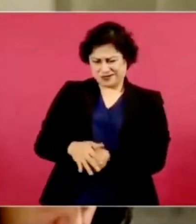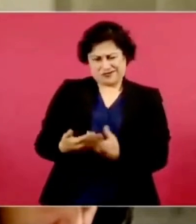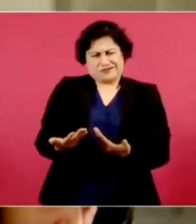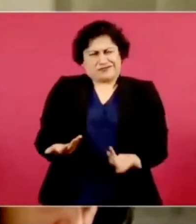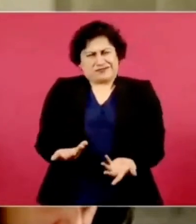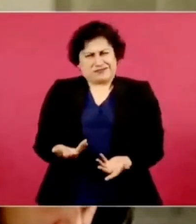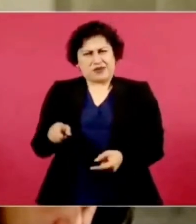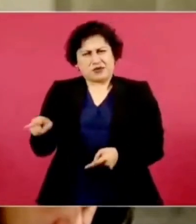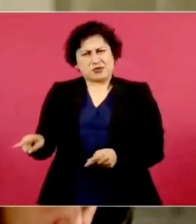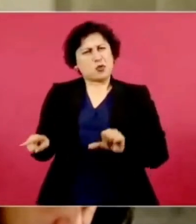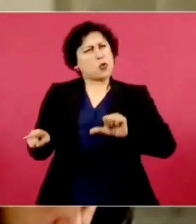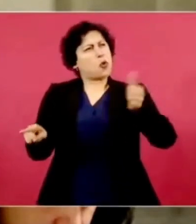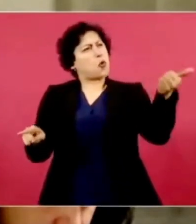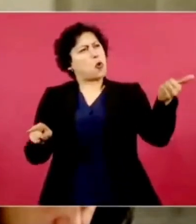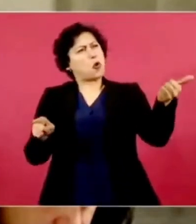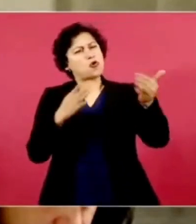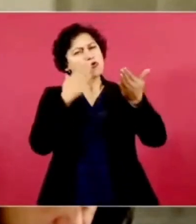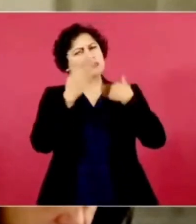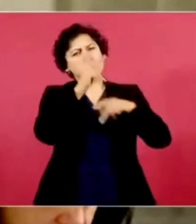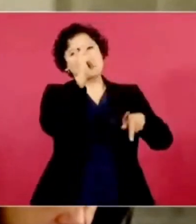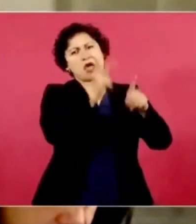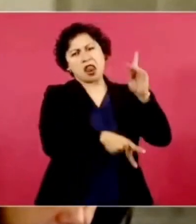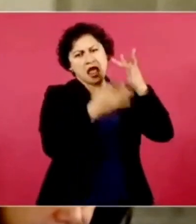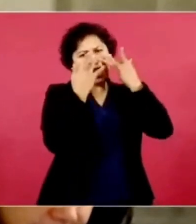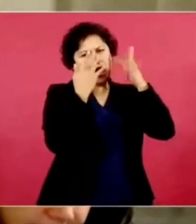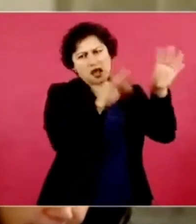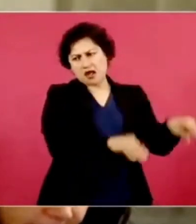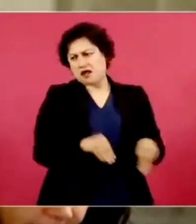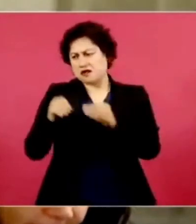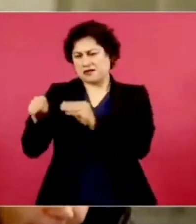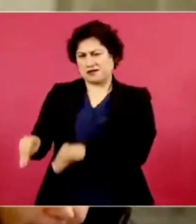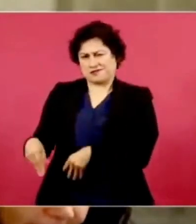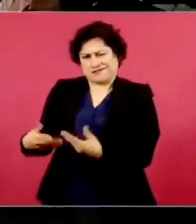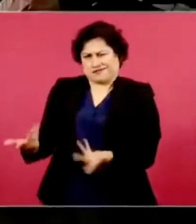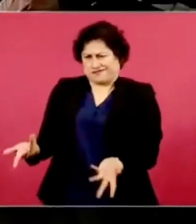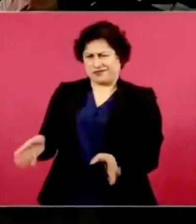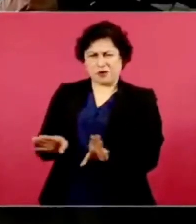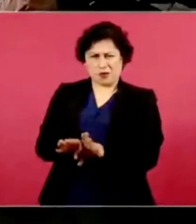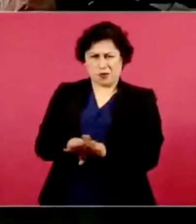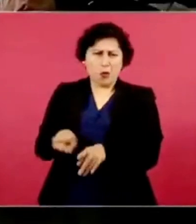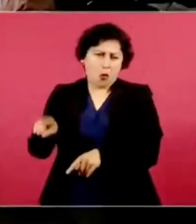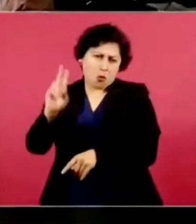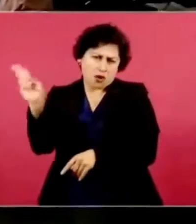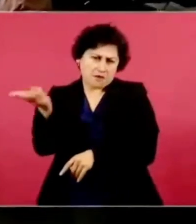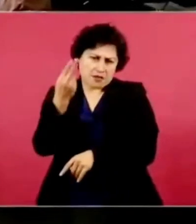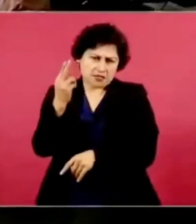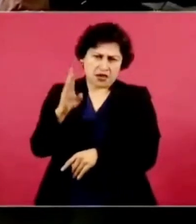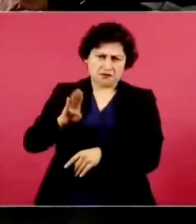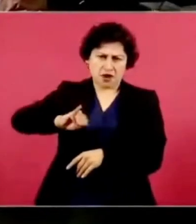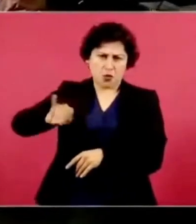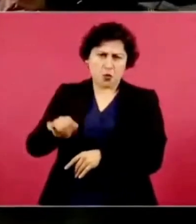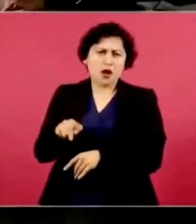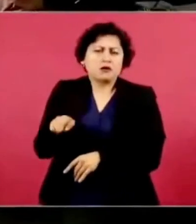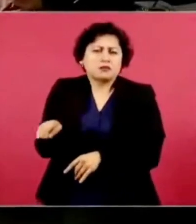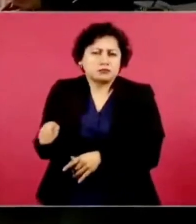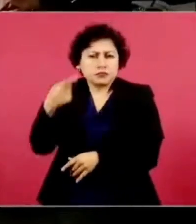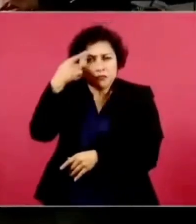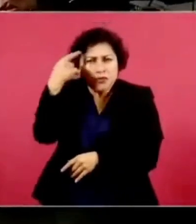porque tú tienes estudios truncos, porque precisamente la Universidad Benito Juárez se abre para quien no tiene oportunidad de terminar sus